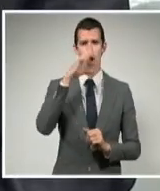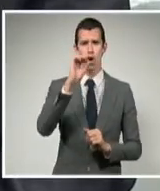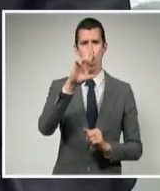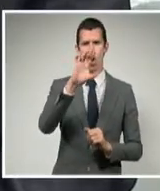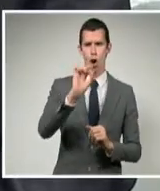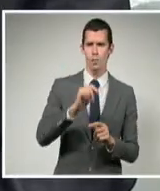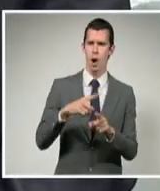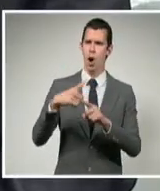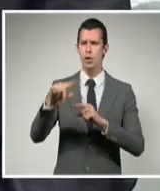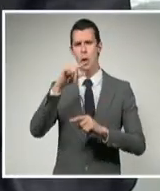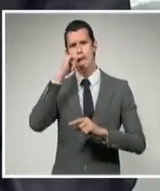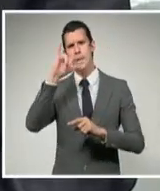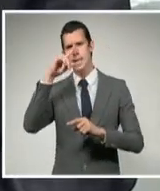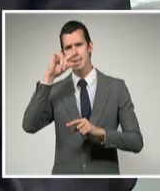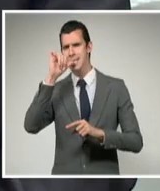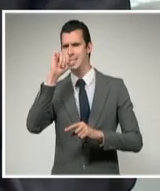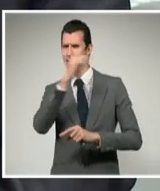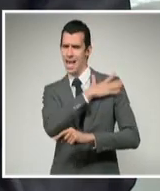Dinza,